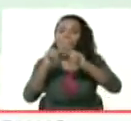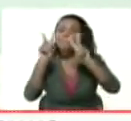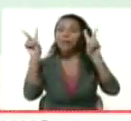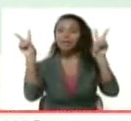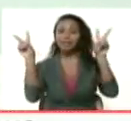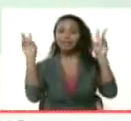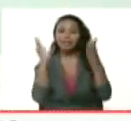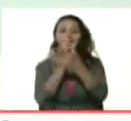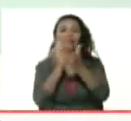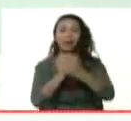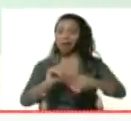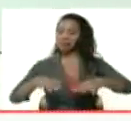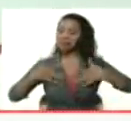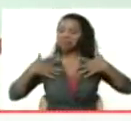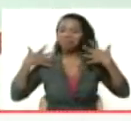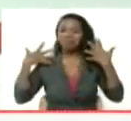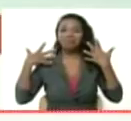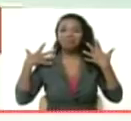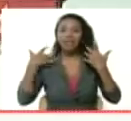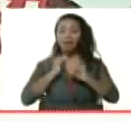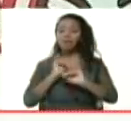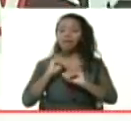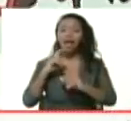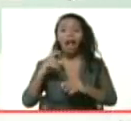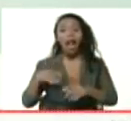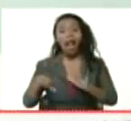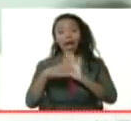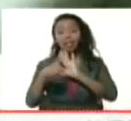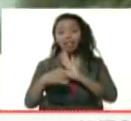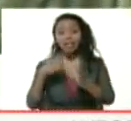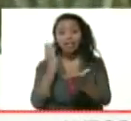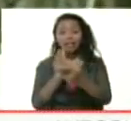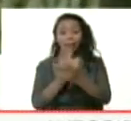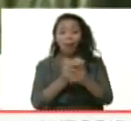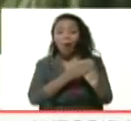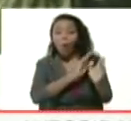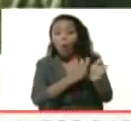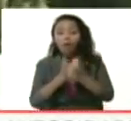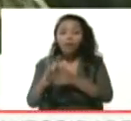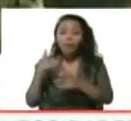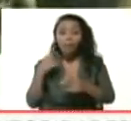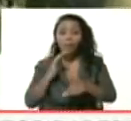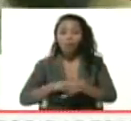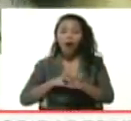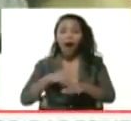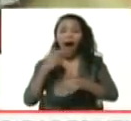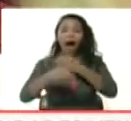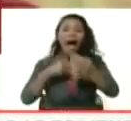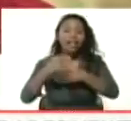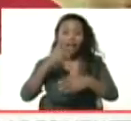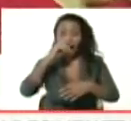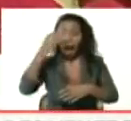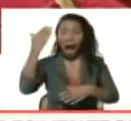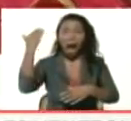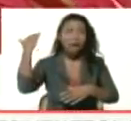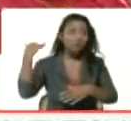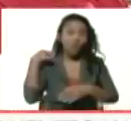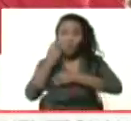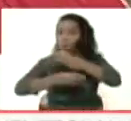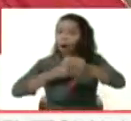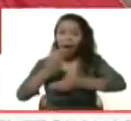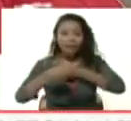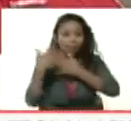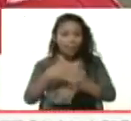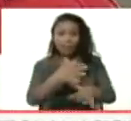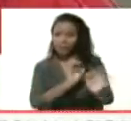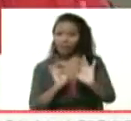en paz, con alegría. Cada vez que la derecha organizaba, digo organizaba porque hace años que no organizan nada aquí en Venezuela, cuando